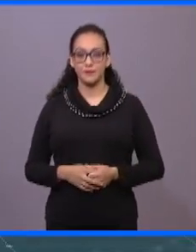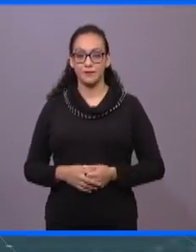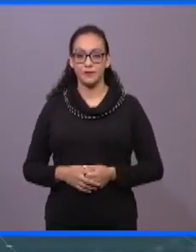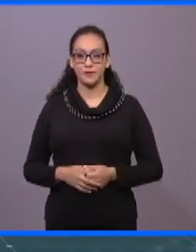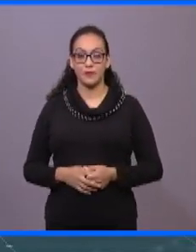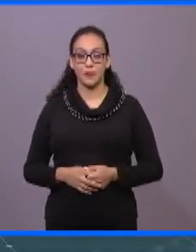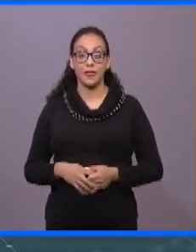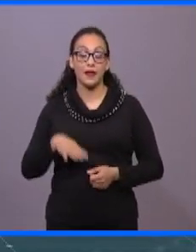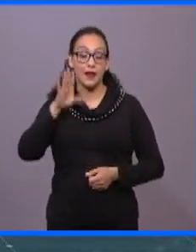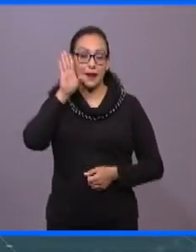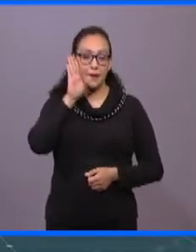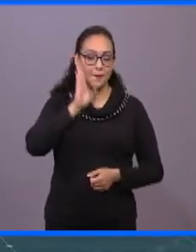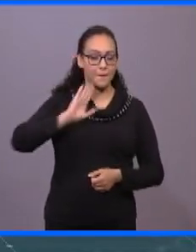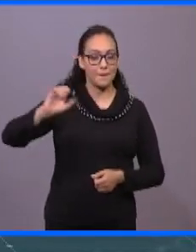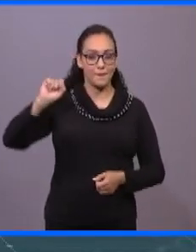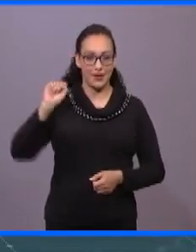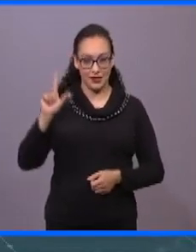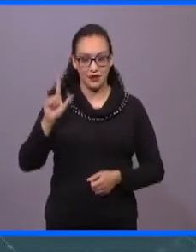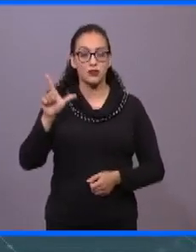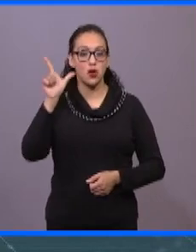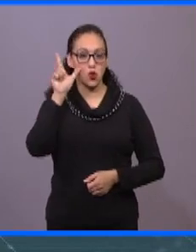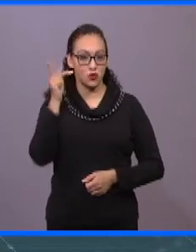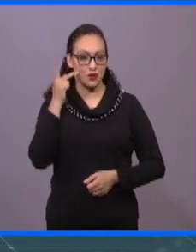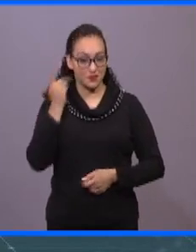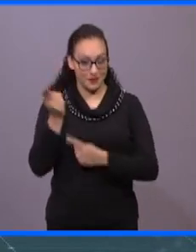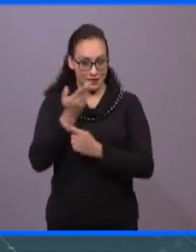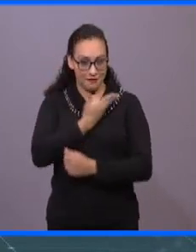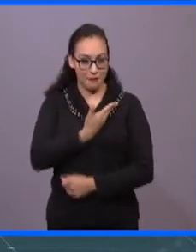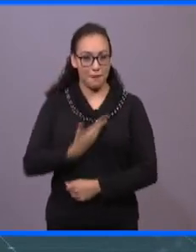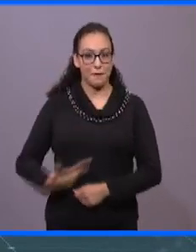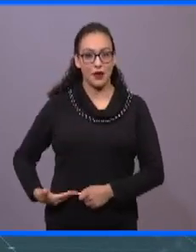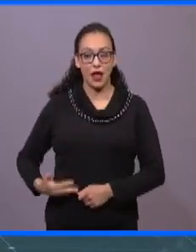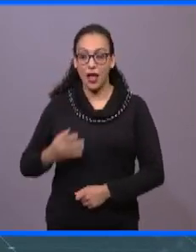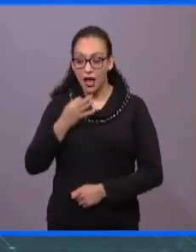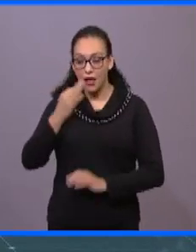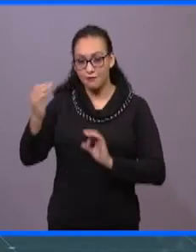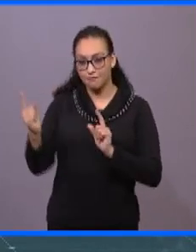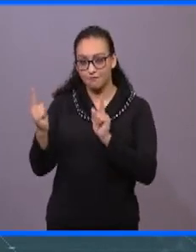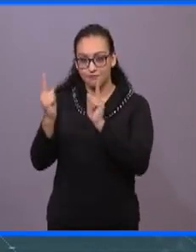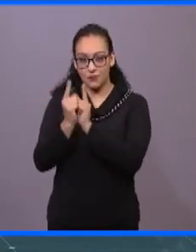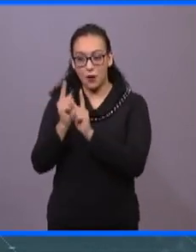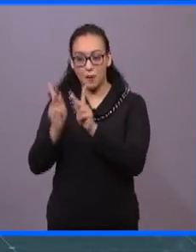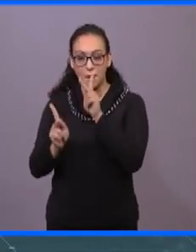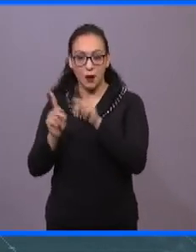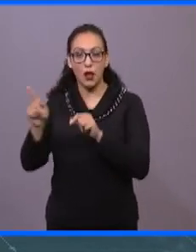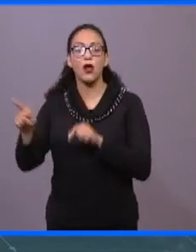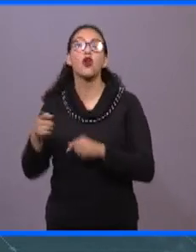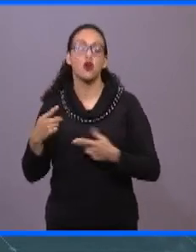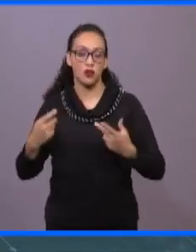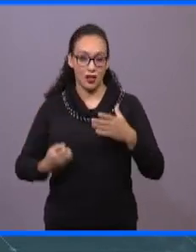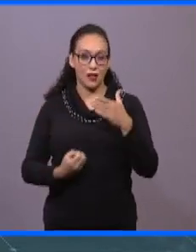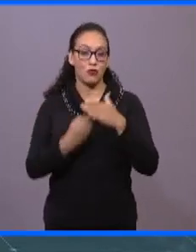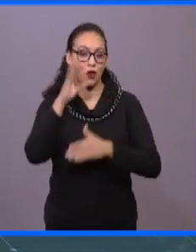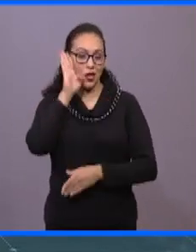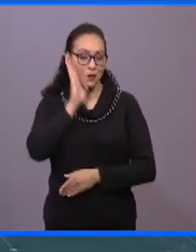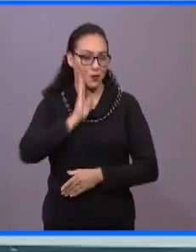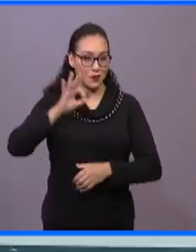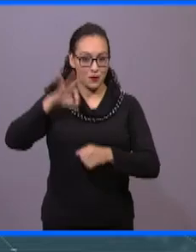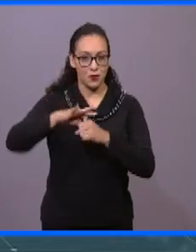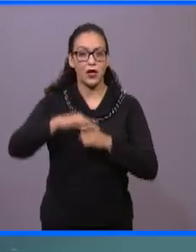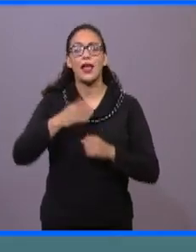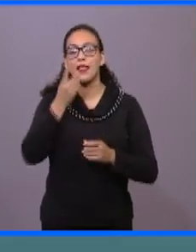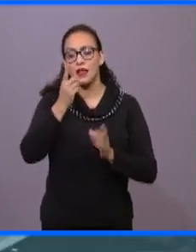La ministra presidenta Norma Piña acordó con el presidente electo de la Corte llevar a cabo una transición ordenada.